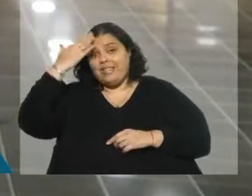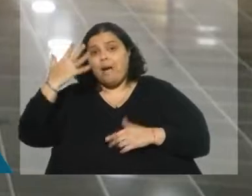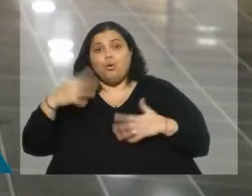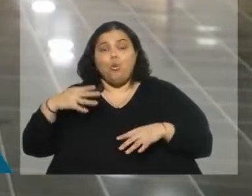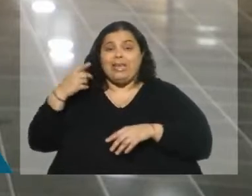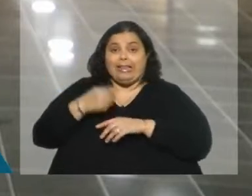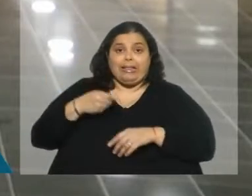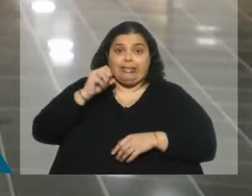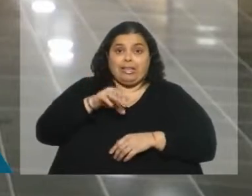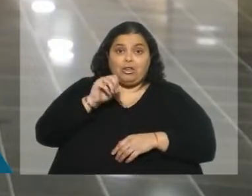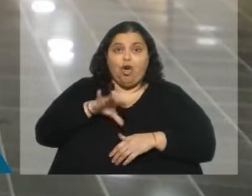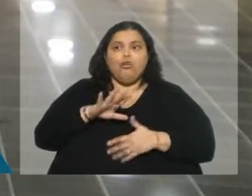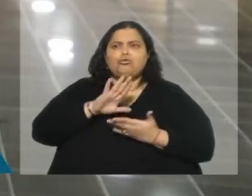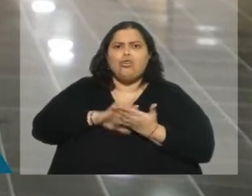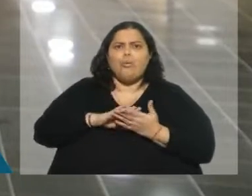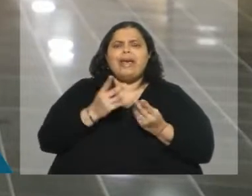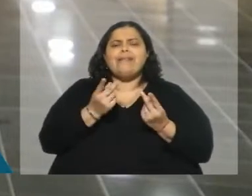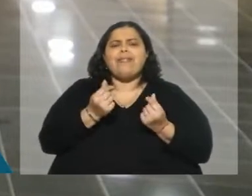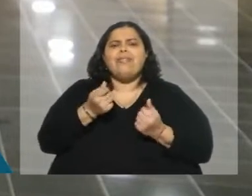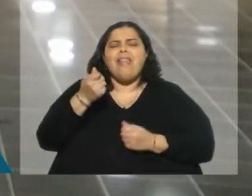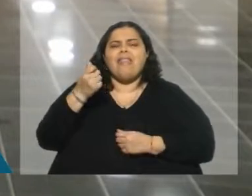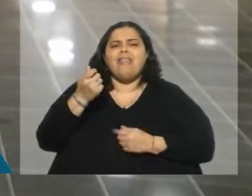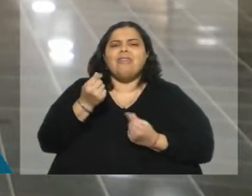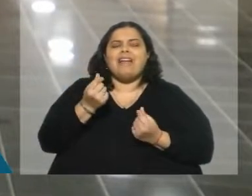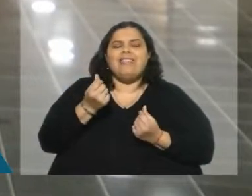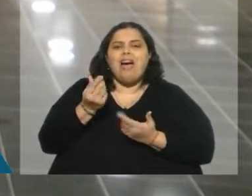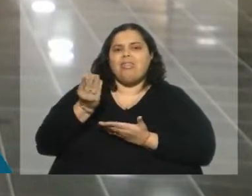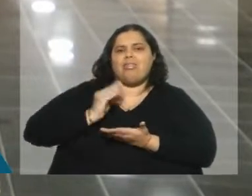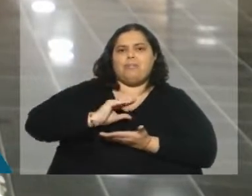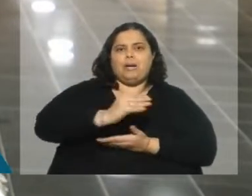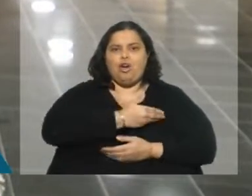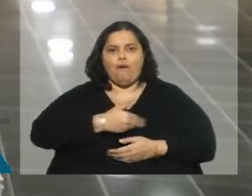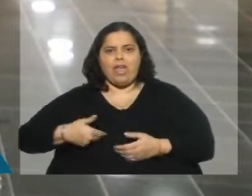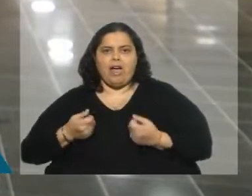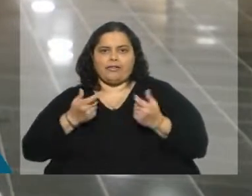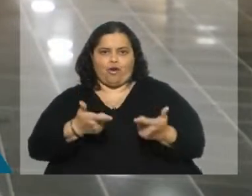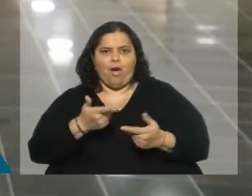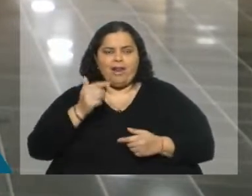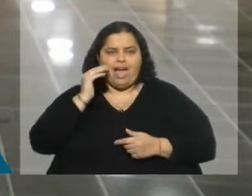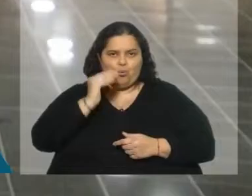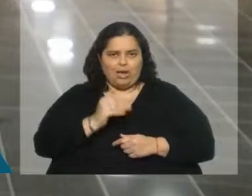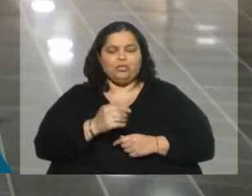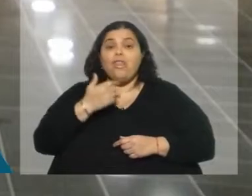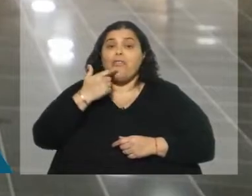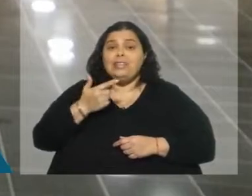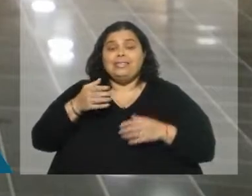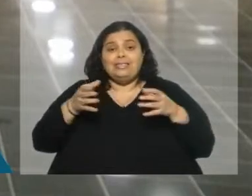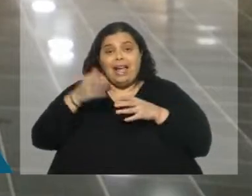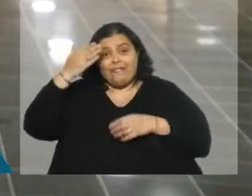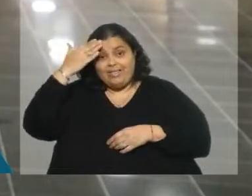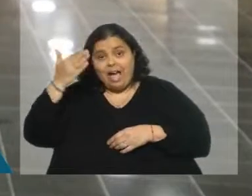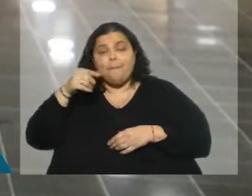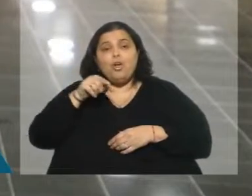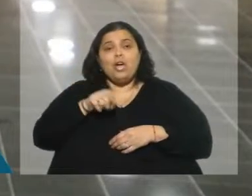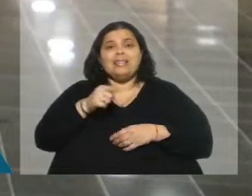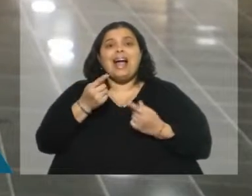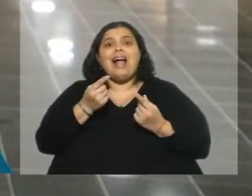respecto a la cantidad de dinero que se asigna por parte del gobierno dice el frente amplio que esta cantidad